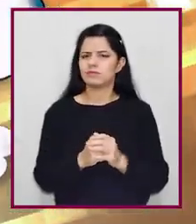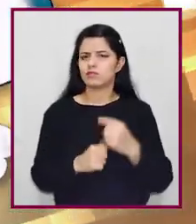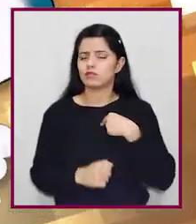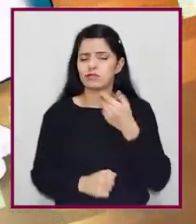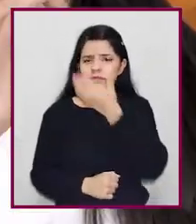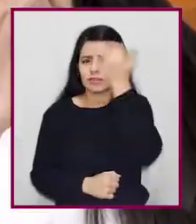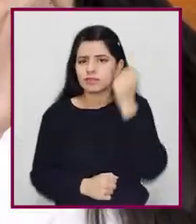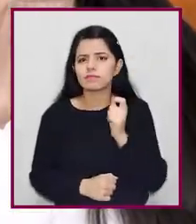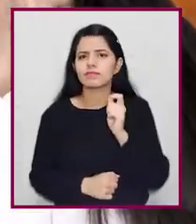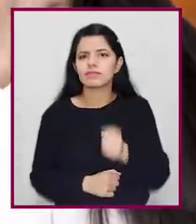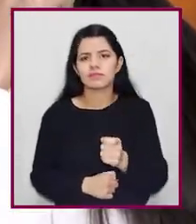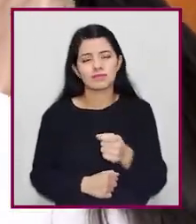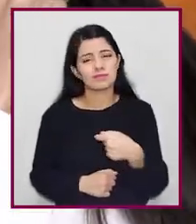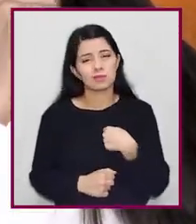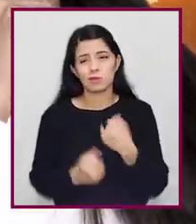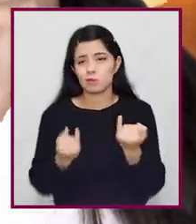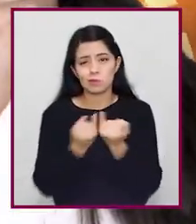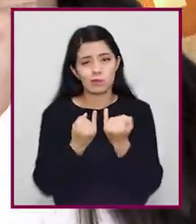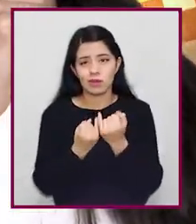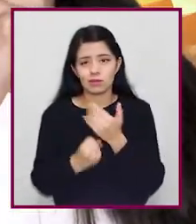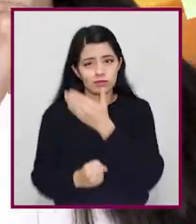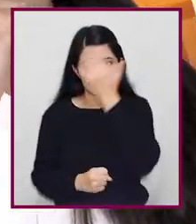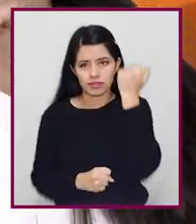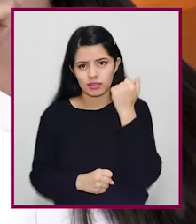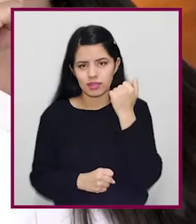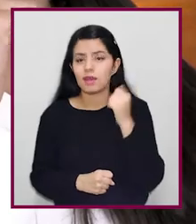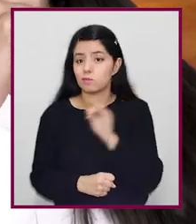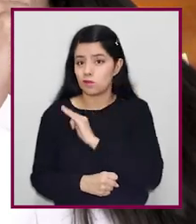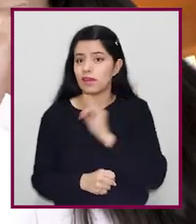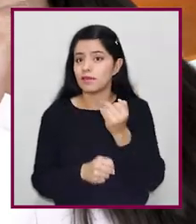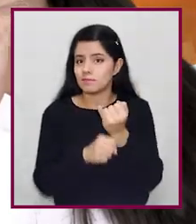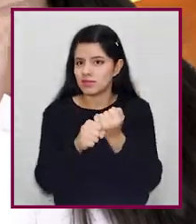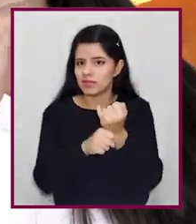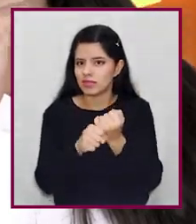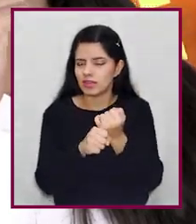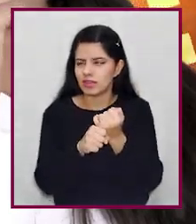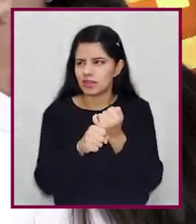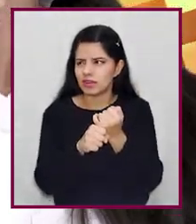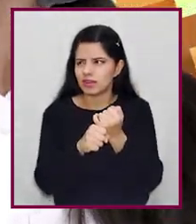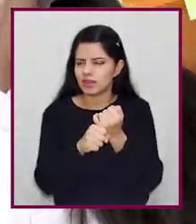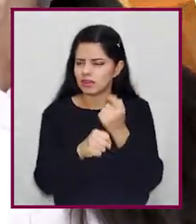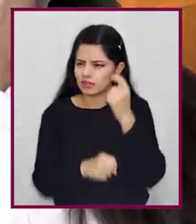qué son esos. Ni yo. ¿Qué te parece si investigamos